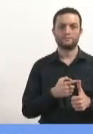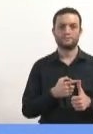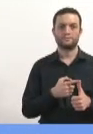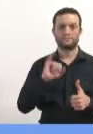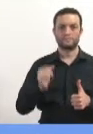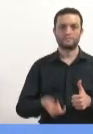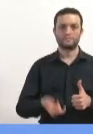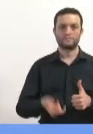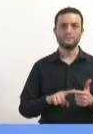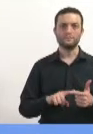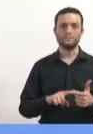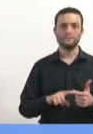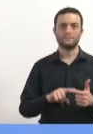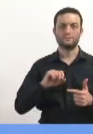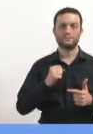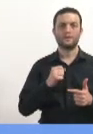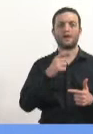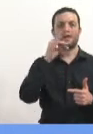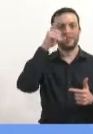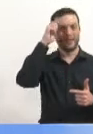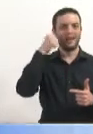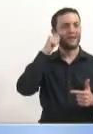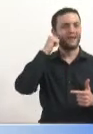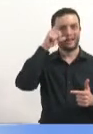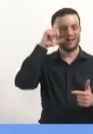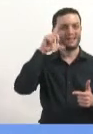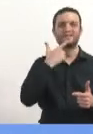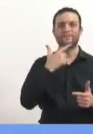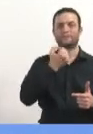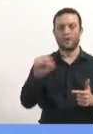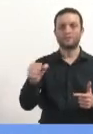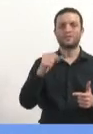afirmativo de ángel y ausente doñate ausente